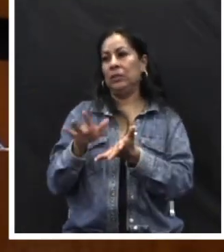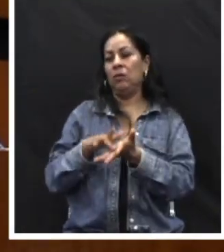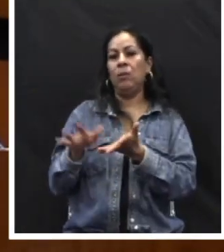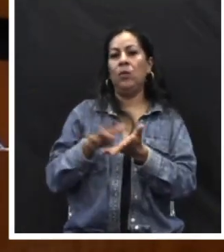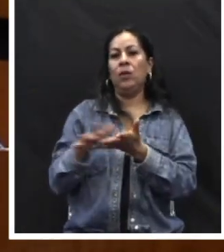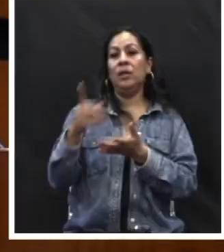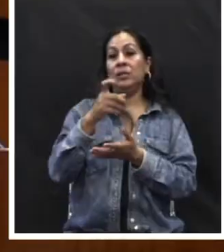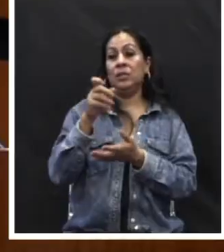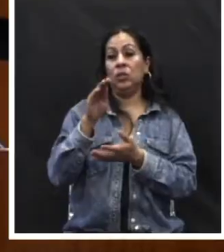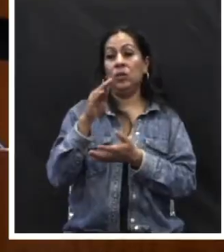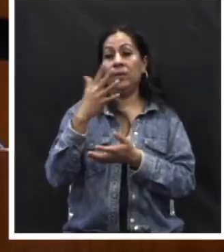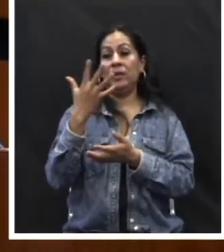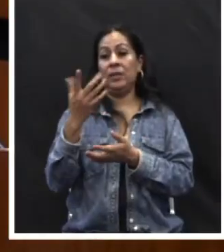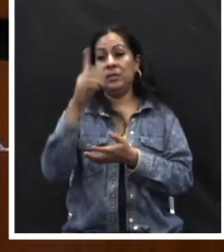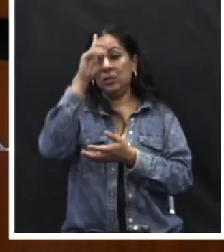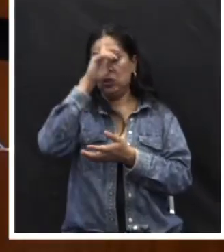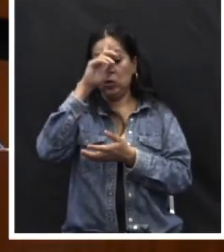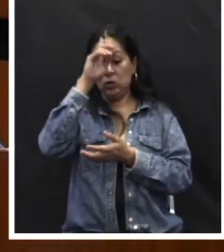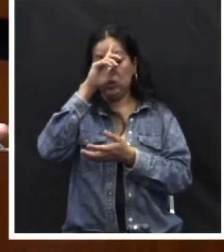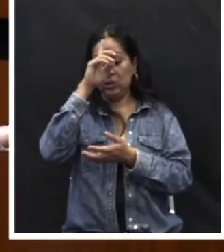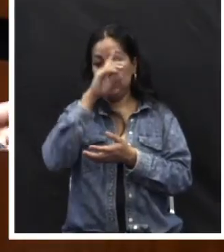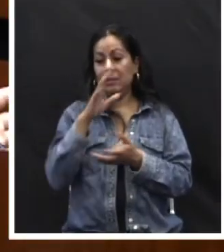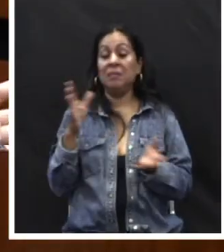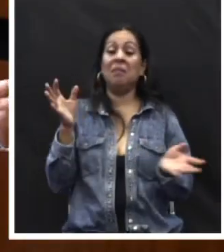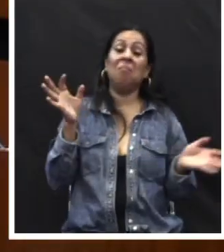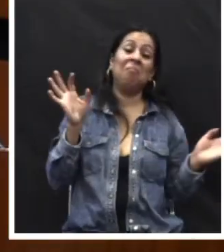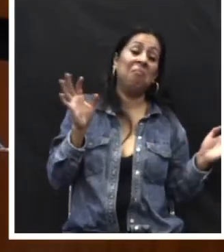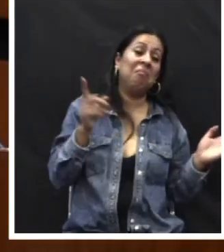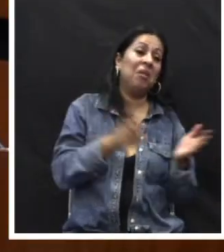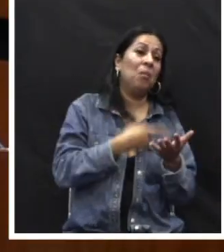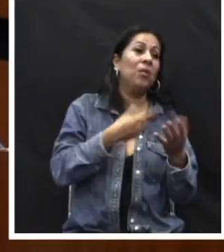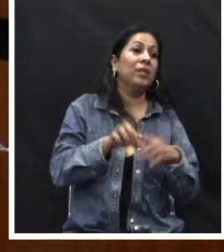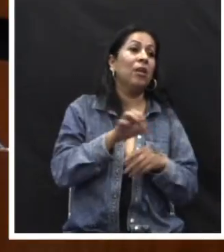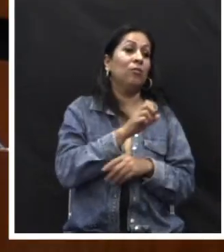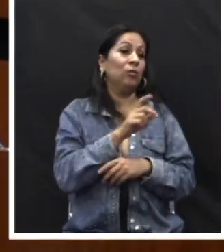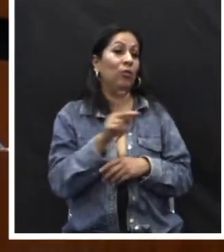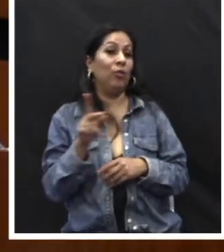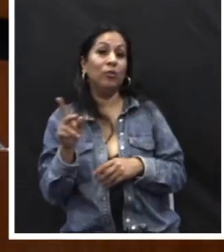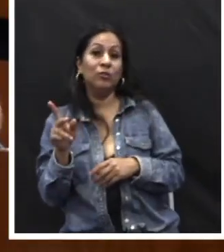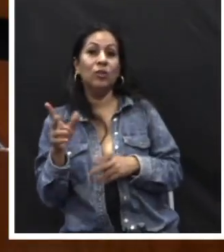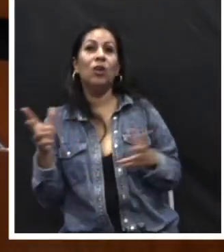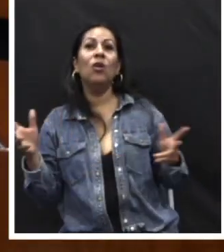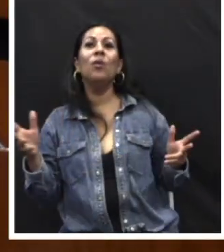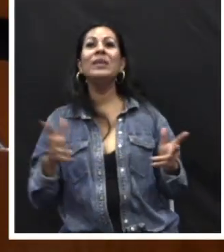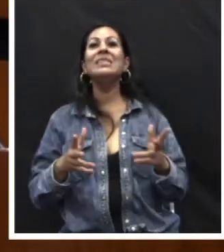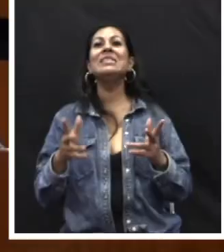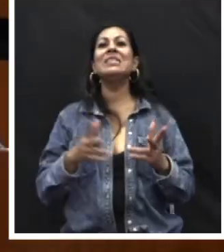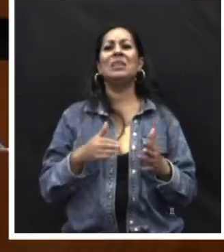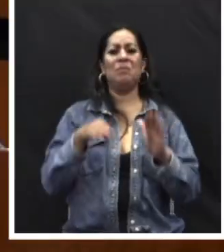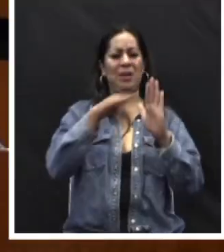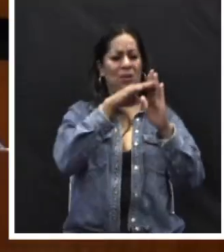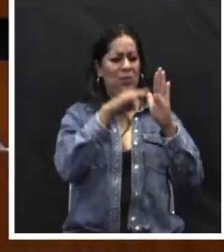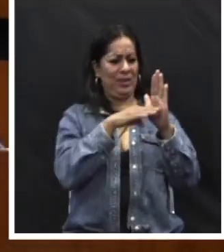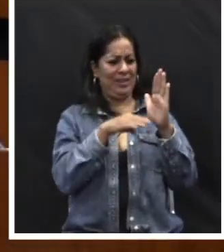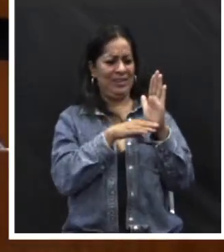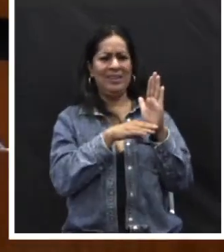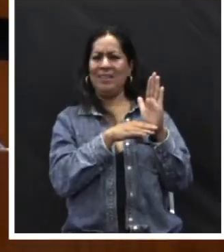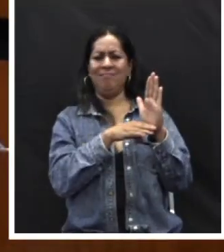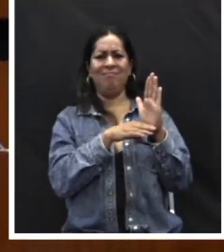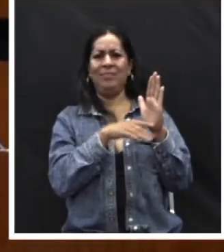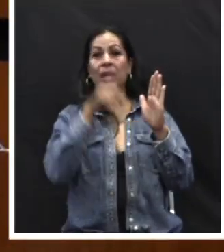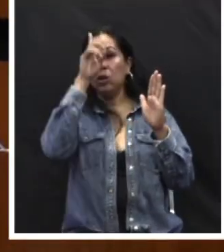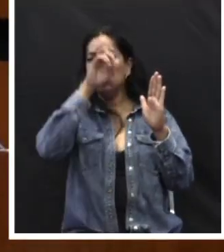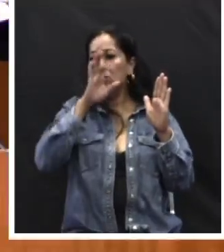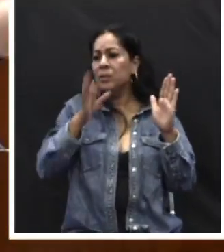Los 195 consejeros que supuestamente votaron por unanimidad lo hicieron bajo línea, porque el